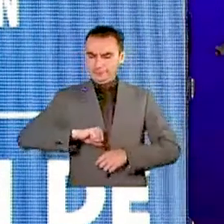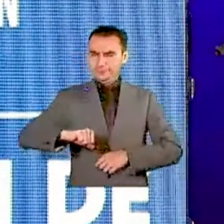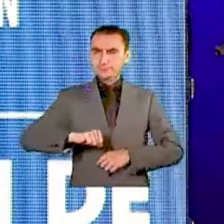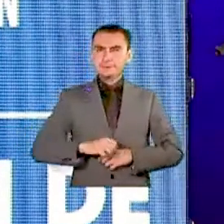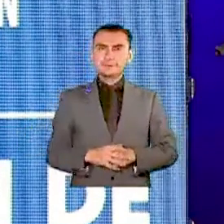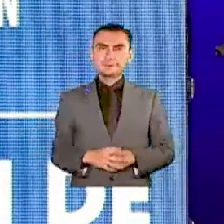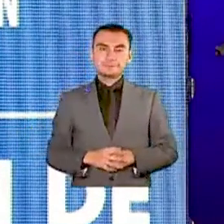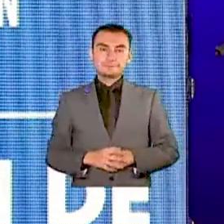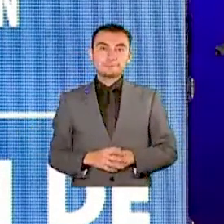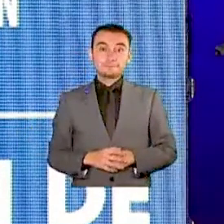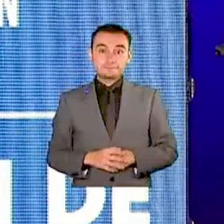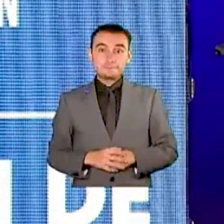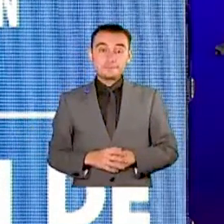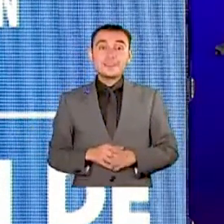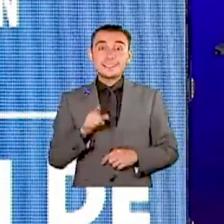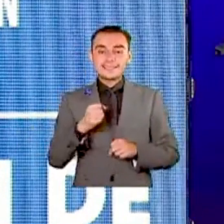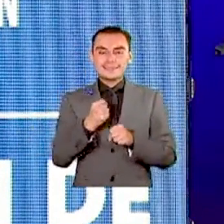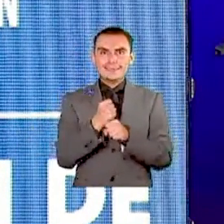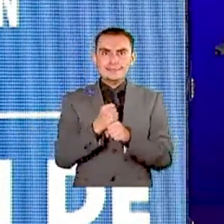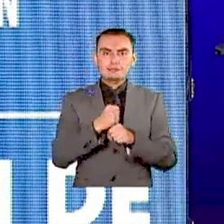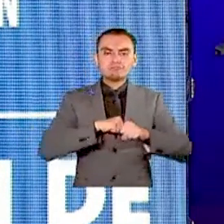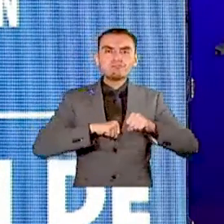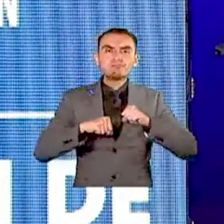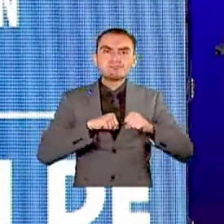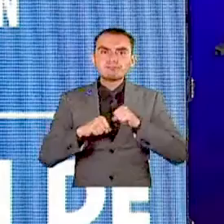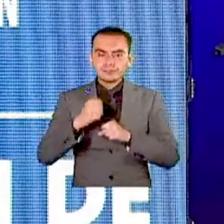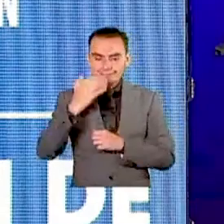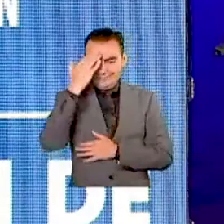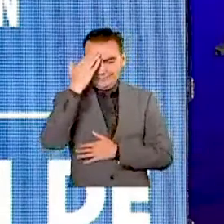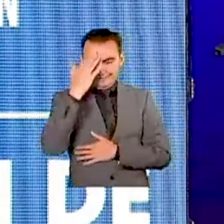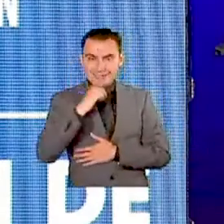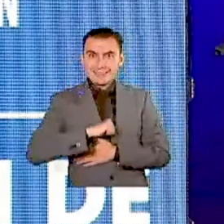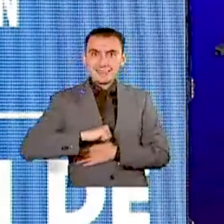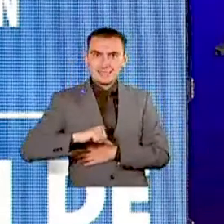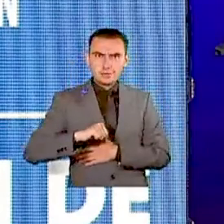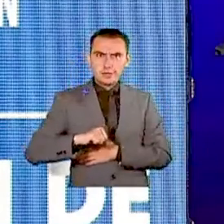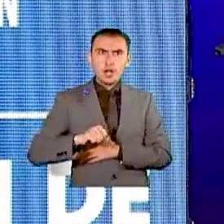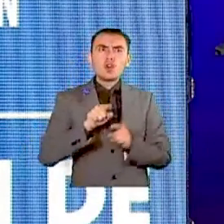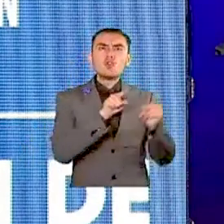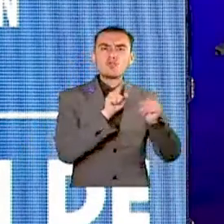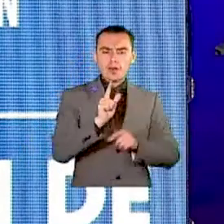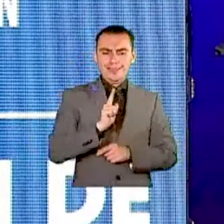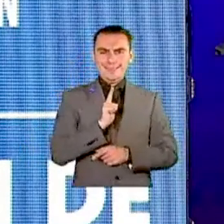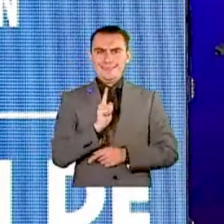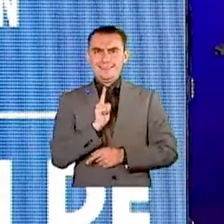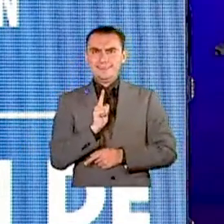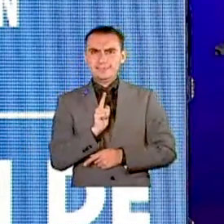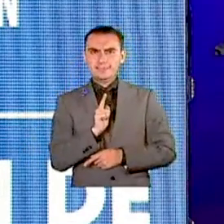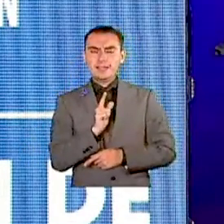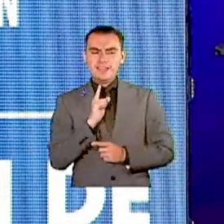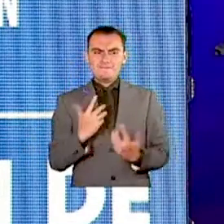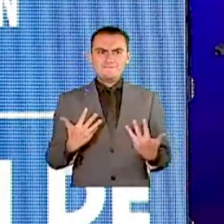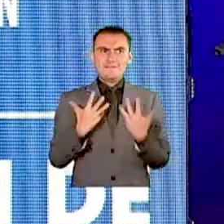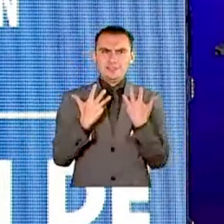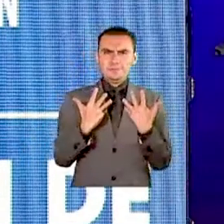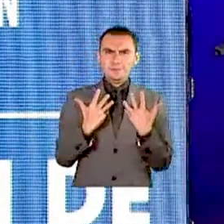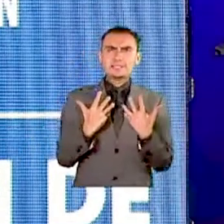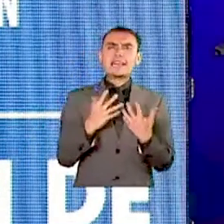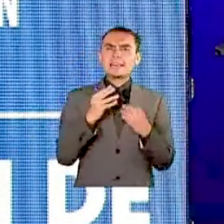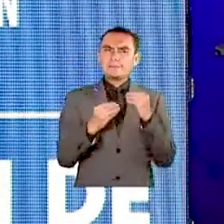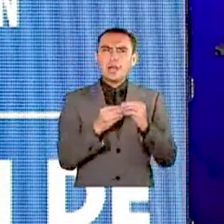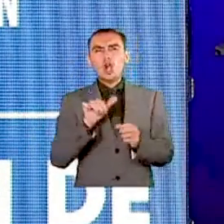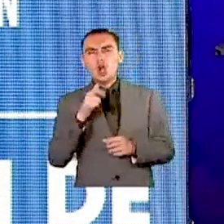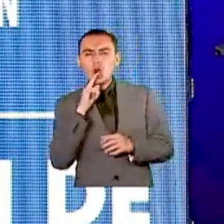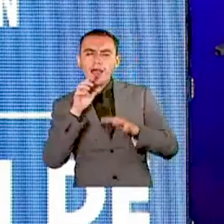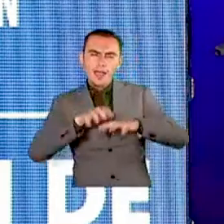humanos. Para hablarnos de este trabajo activo por la garantía de los derechos de los líderes y lideresas, víctimas del conflicto armado y de